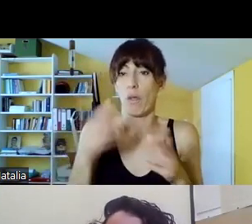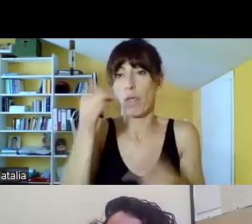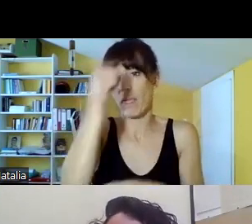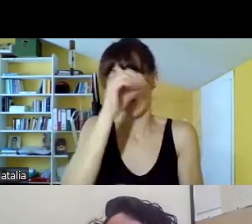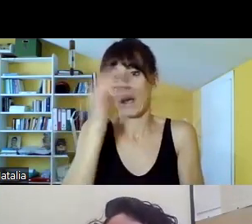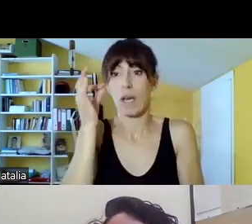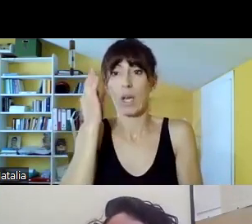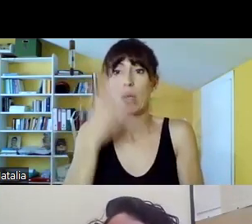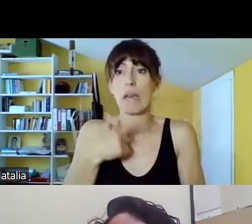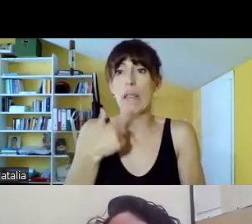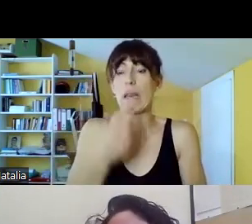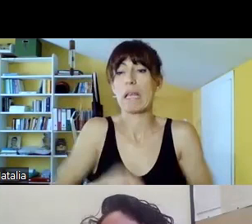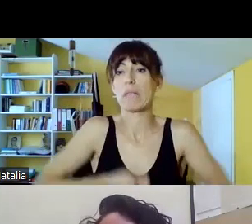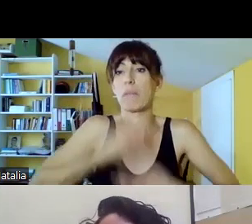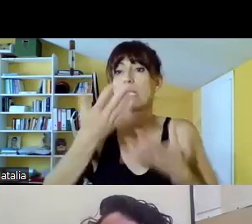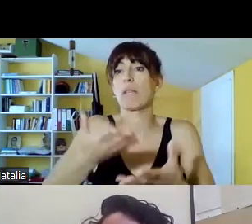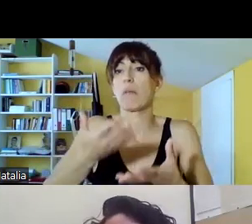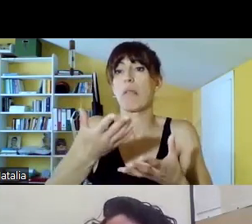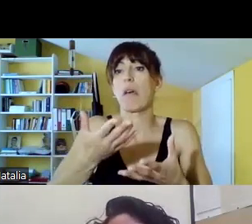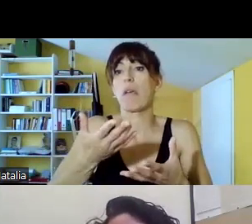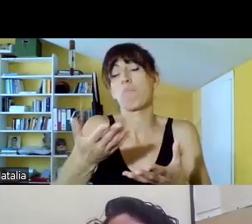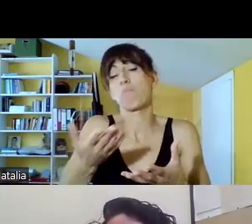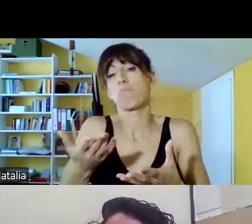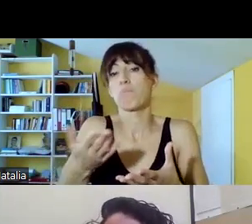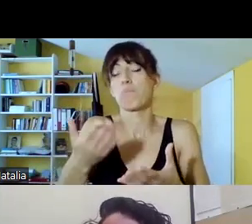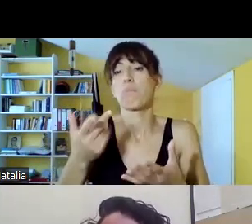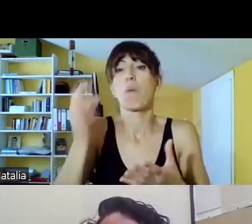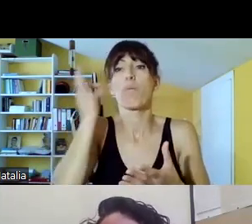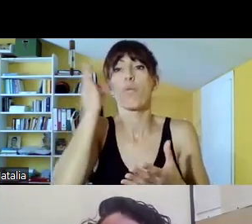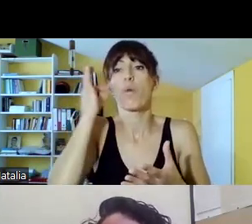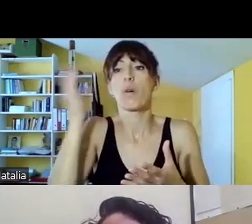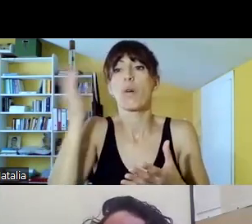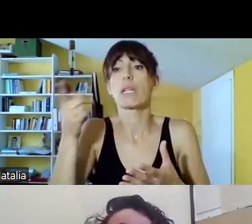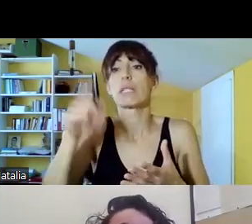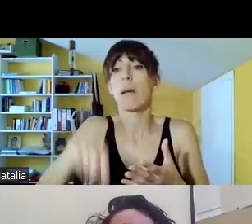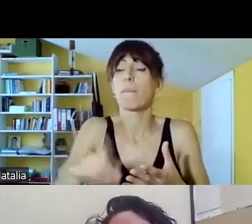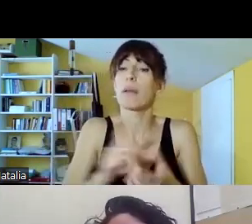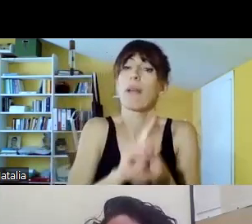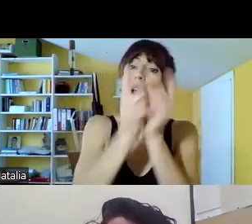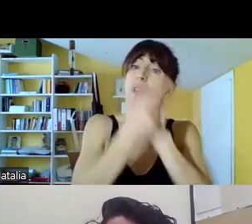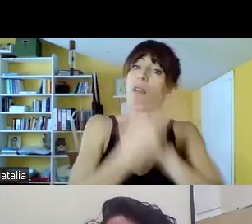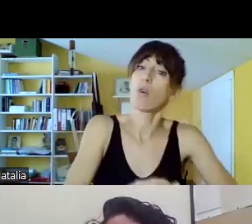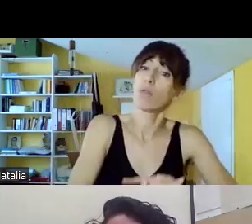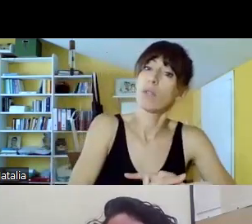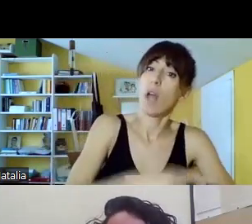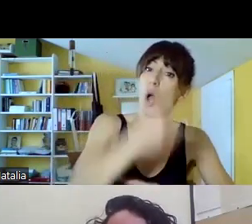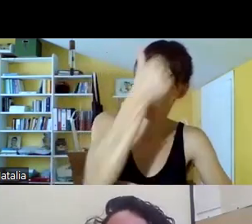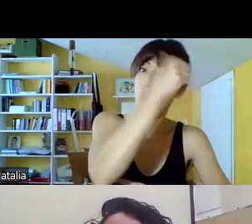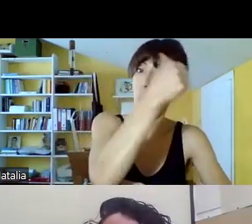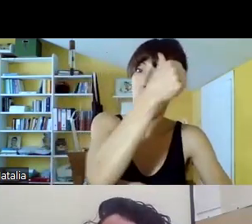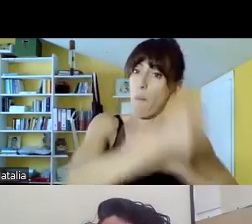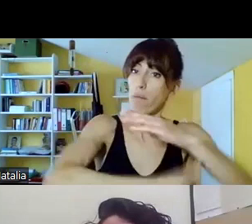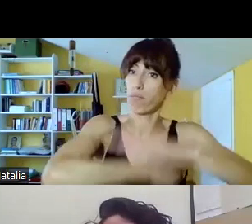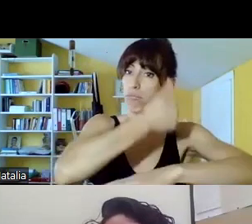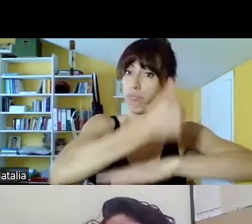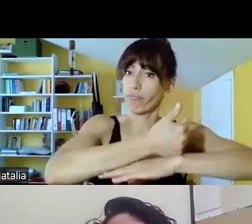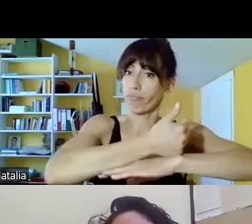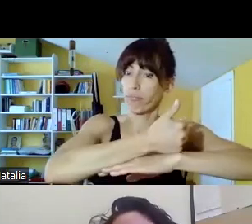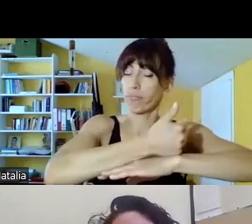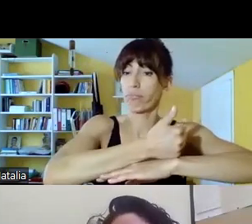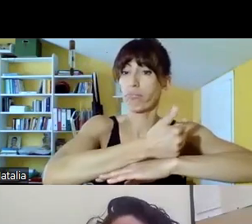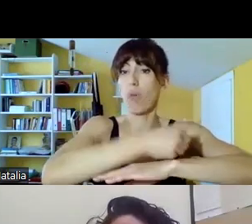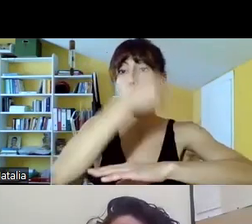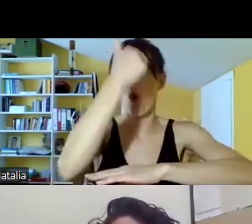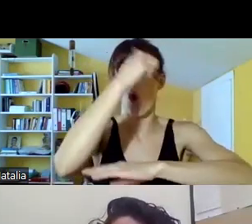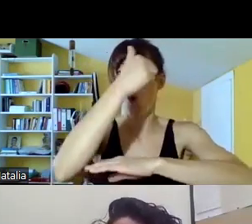mayor expresividad de la emotividad de las mujeres, en contraposición de la masculinidad hegemónica que insta a los hombres a